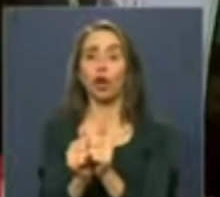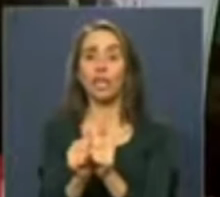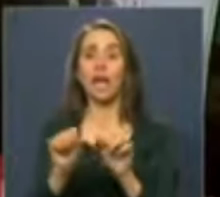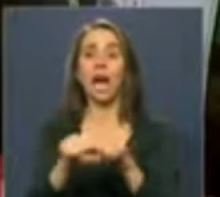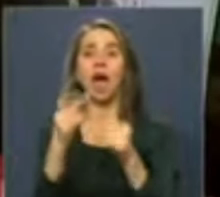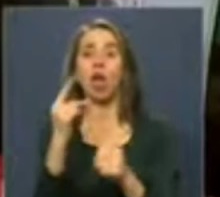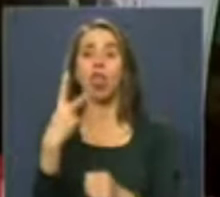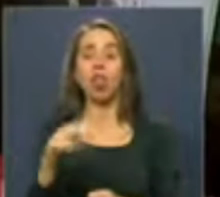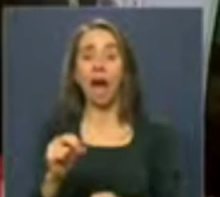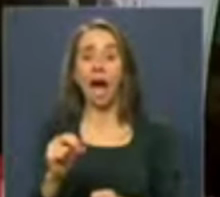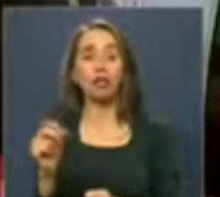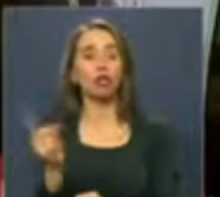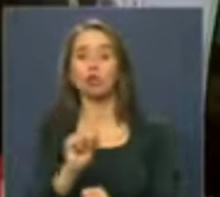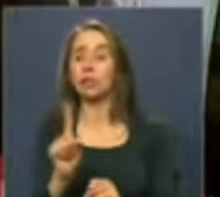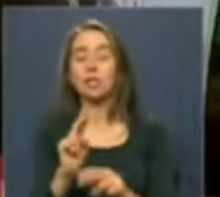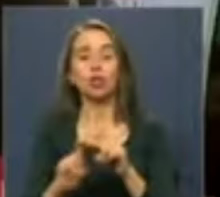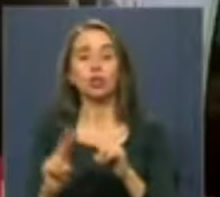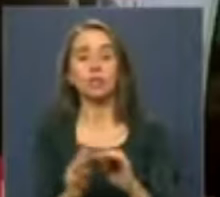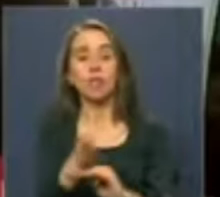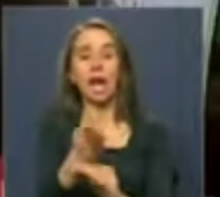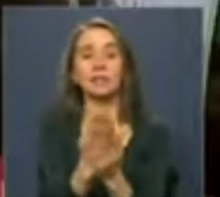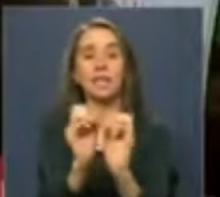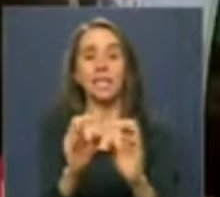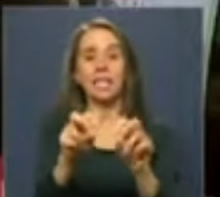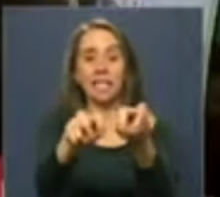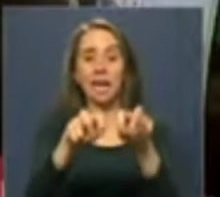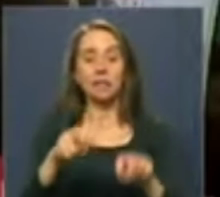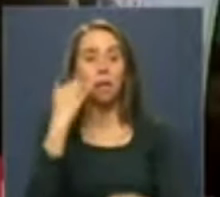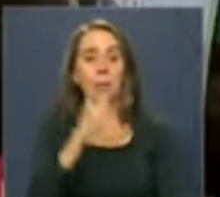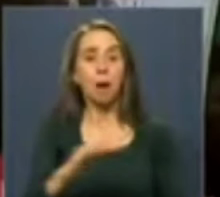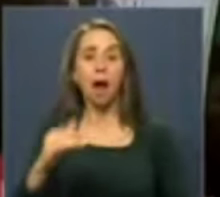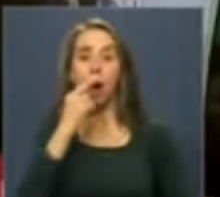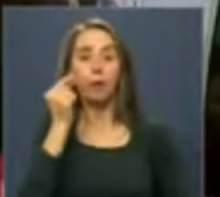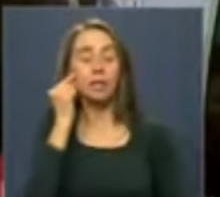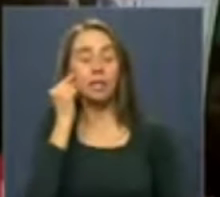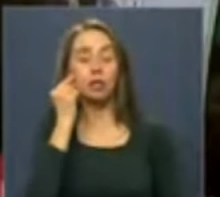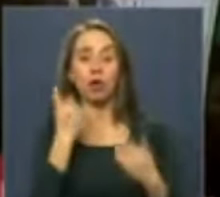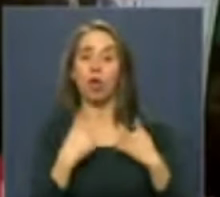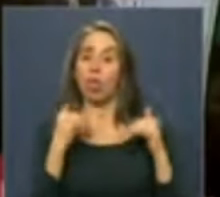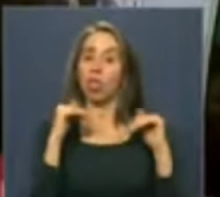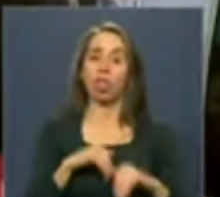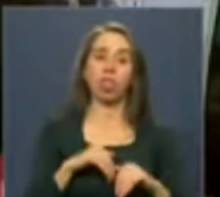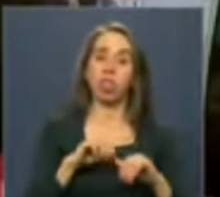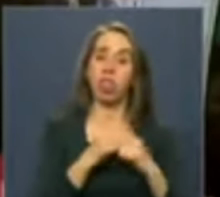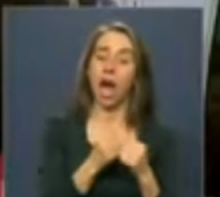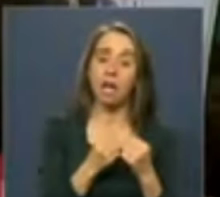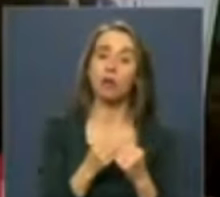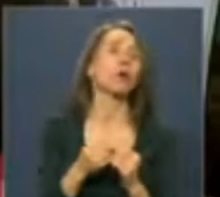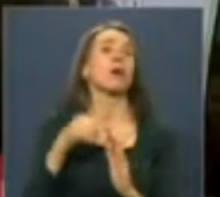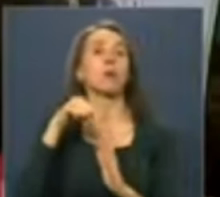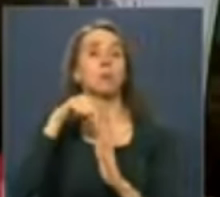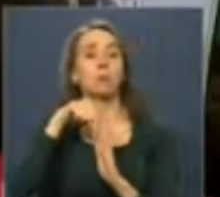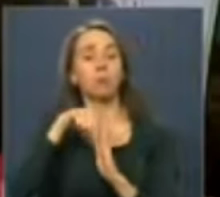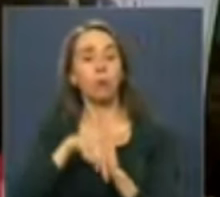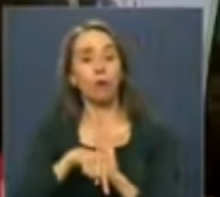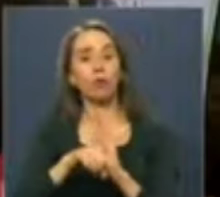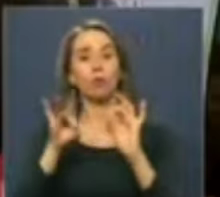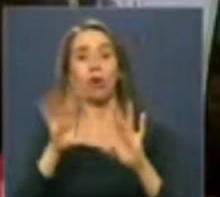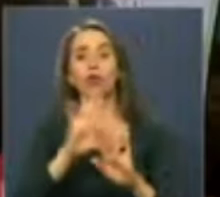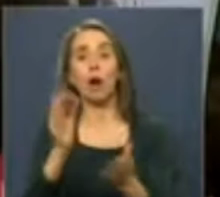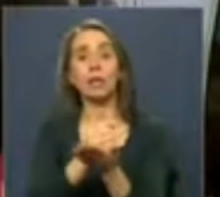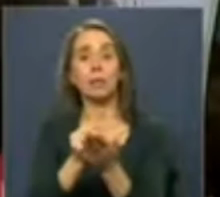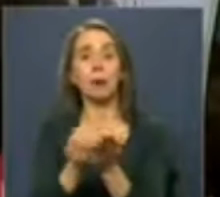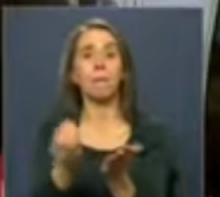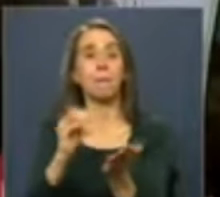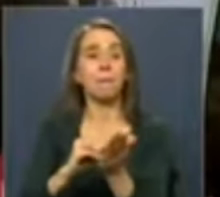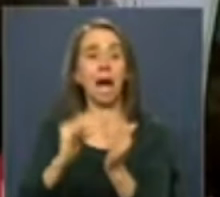commit 19 es tan irreparable colegas el daño de la no realización de clases presenciales para los